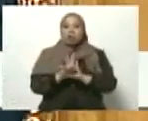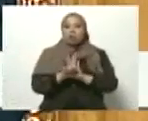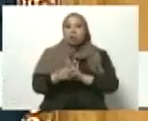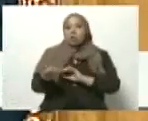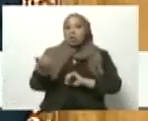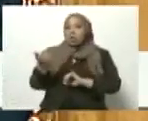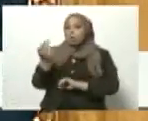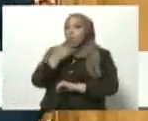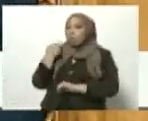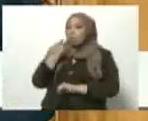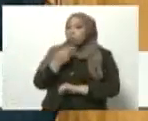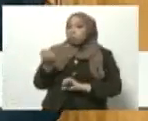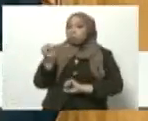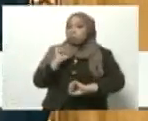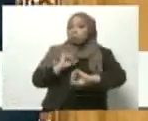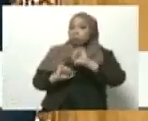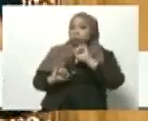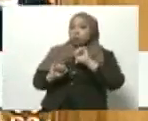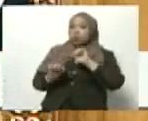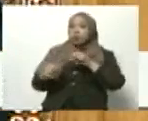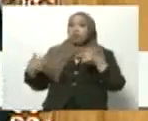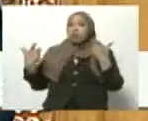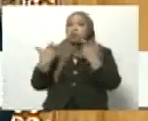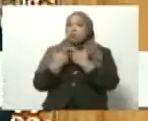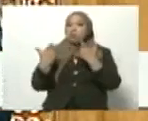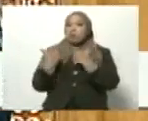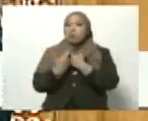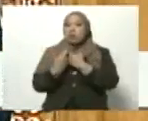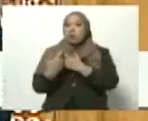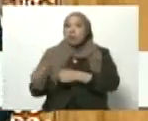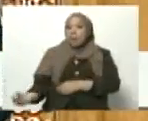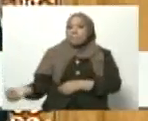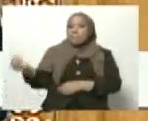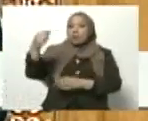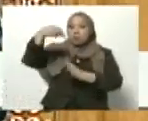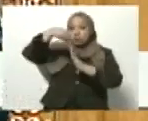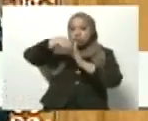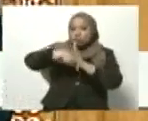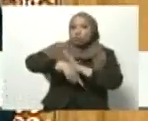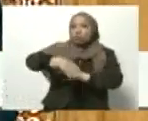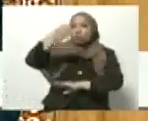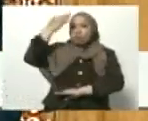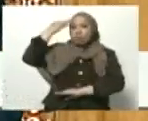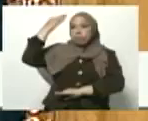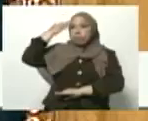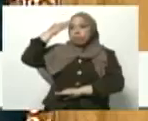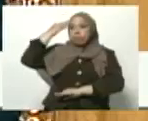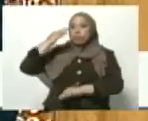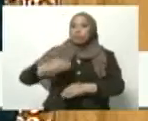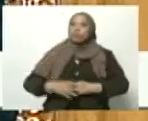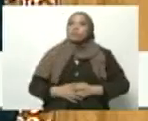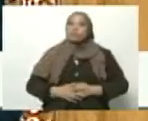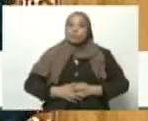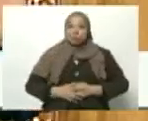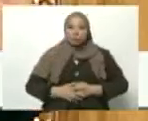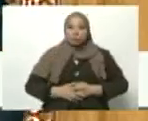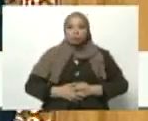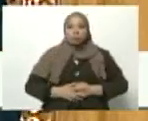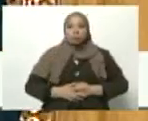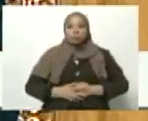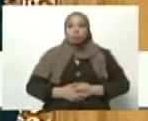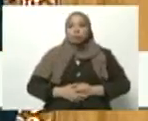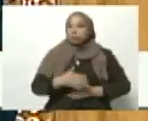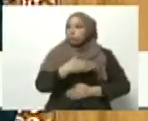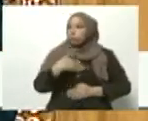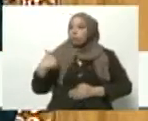oponen, no es mejor el uso de la fuerza. Y ahí se fueron más aún todavía. Dijeron, tú estás arrastrando los pies, le dijeron a Esper, ¿verdad? No